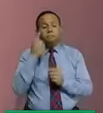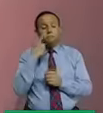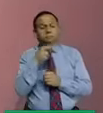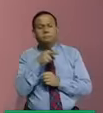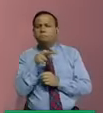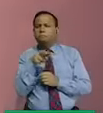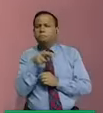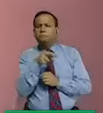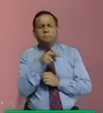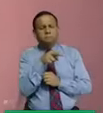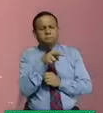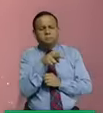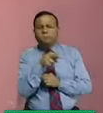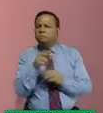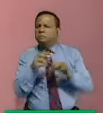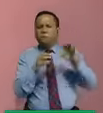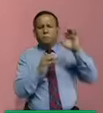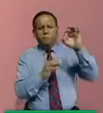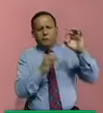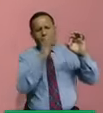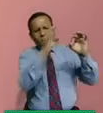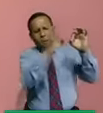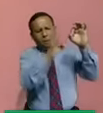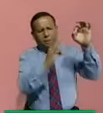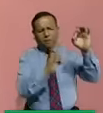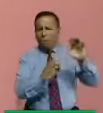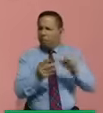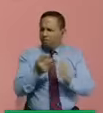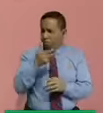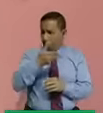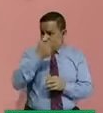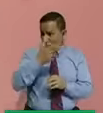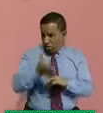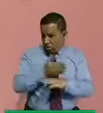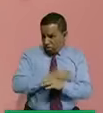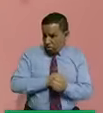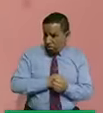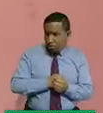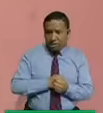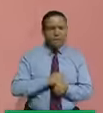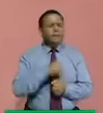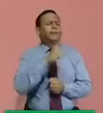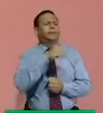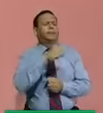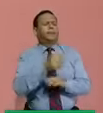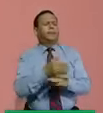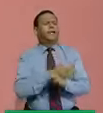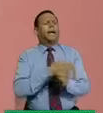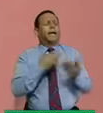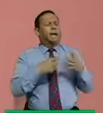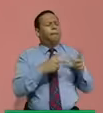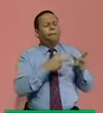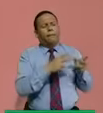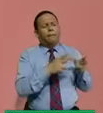Observen. ¿Estos agujeros fueron provocados con balas? ¿Qué pasó? Sí, es que anteriormente habían llegado y